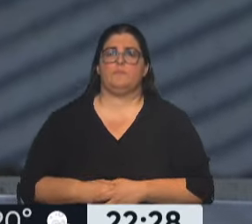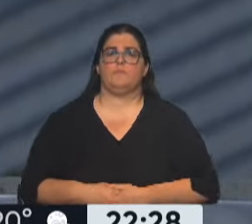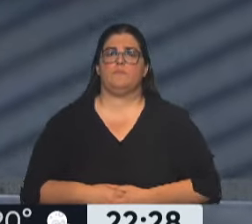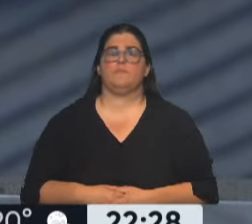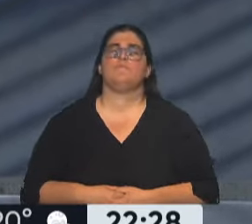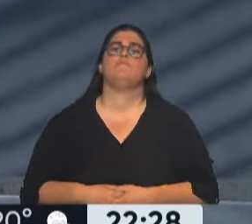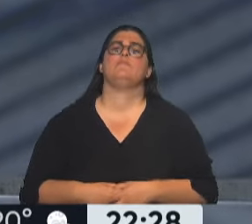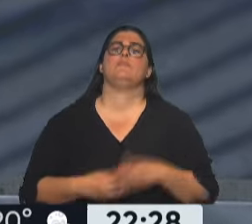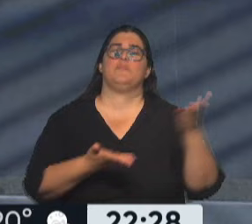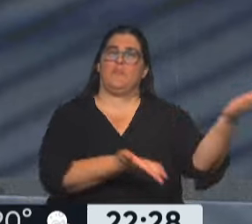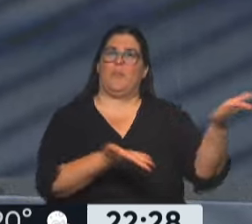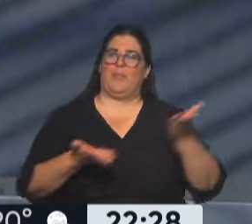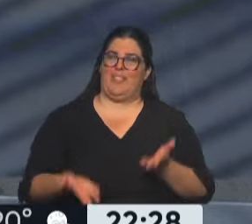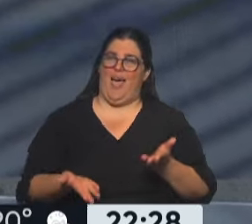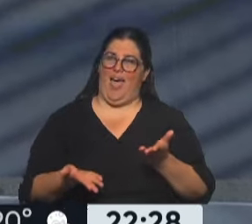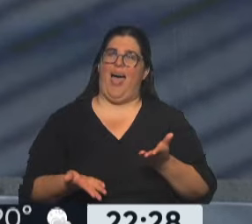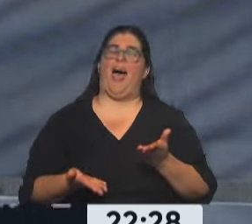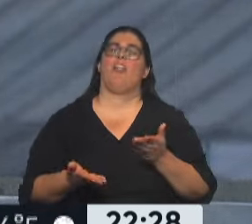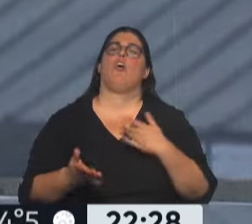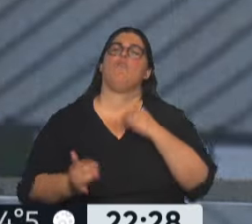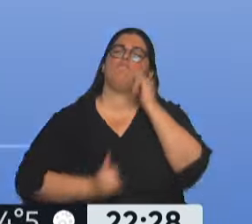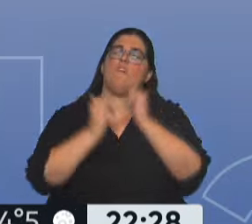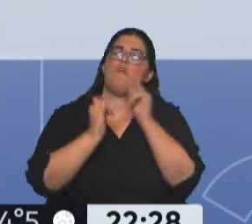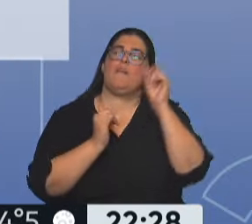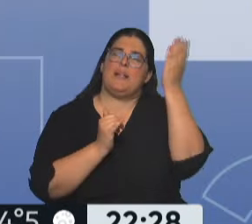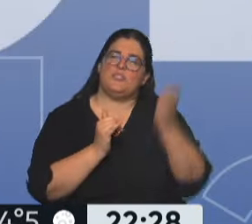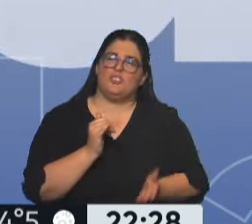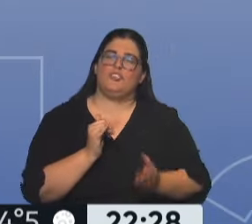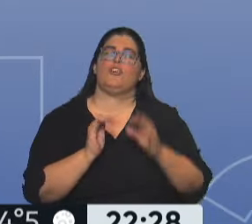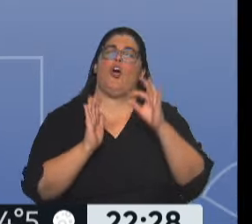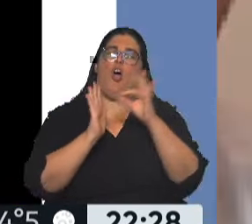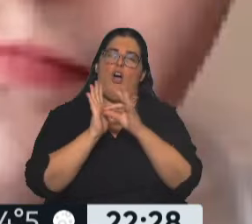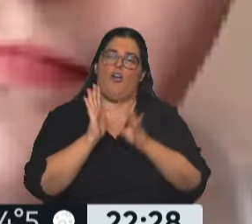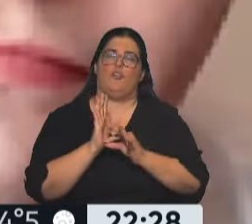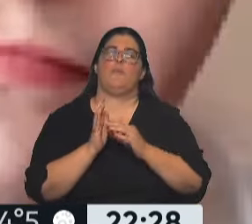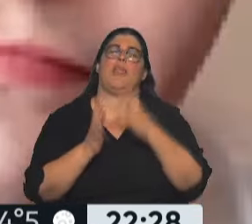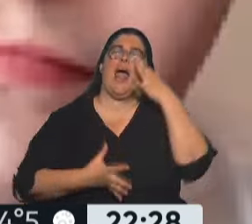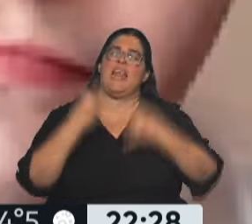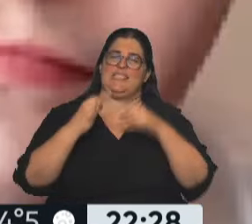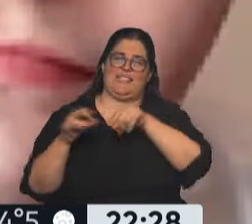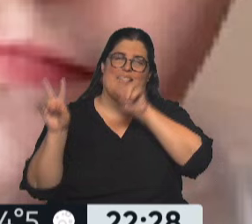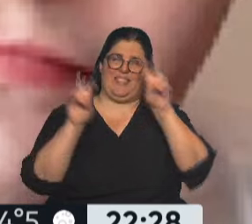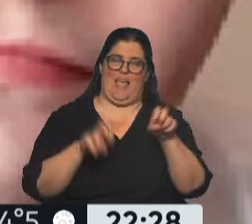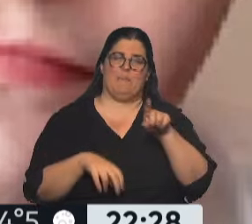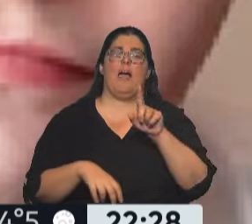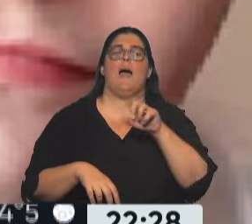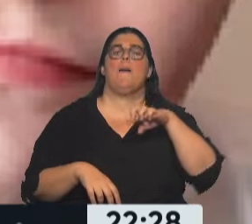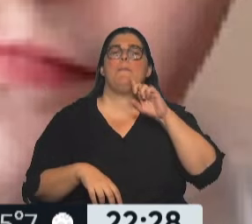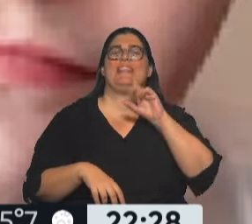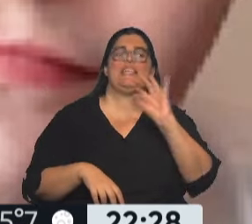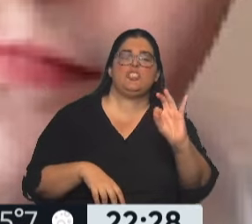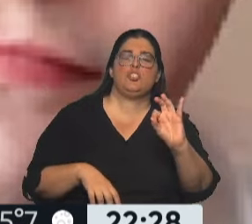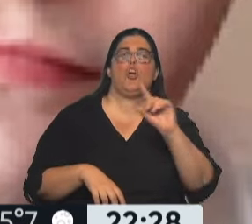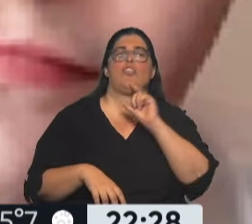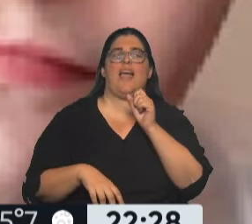Ya estamos con nuestro invitado. Esta es la ficha con quien estaremos analizando este tema. Patricio Talavera, politólogo e